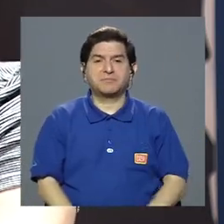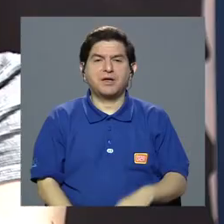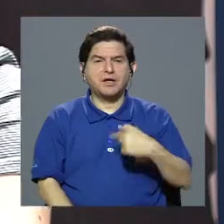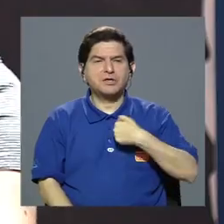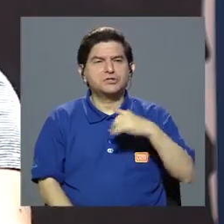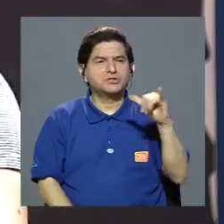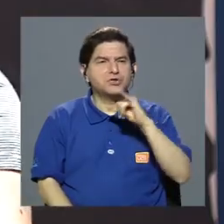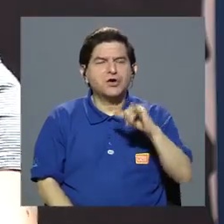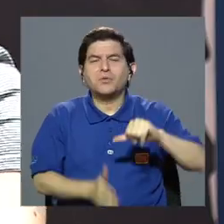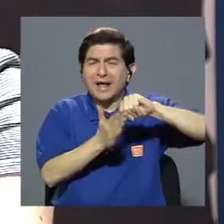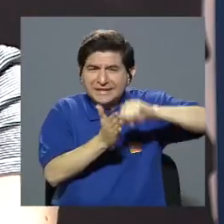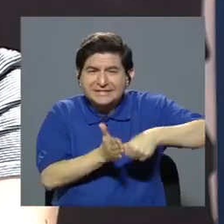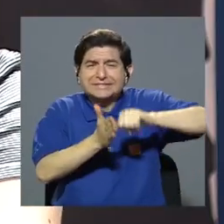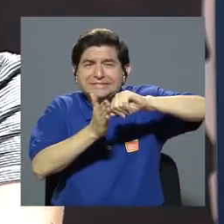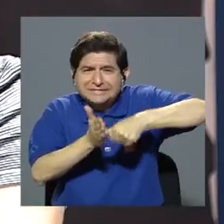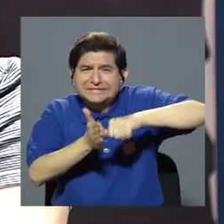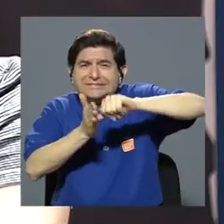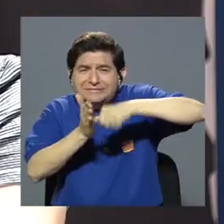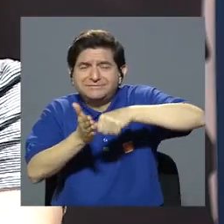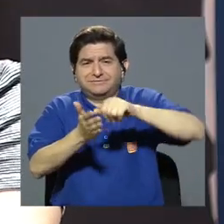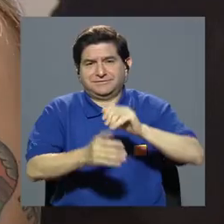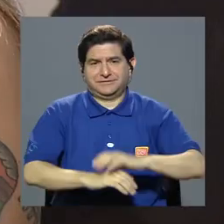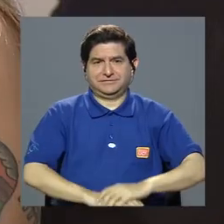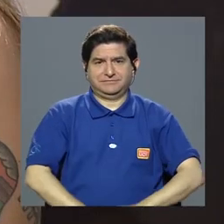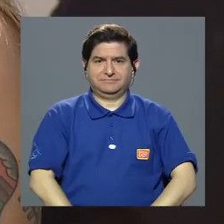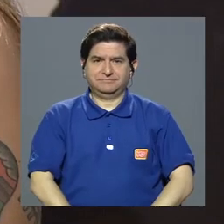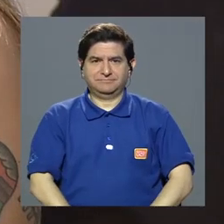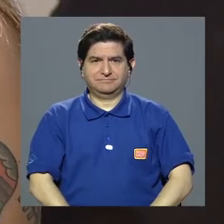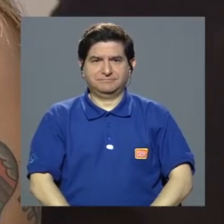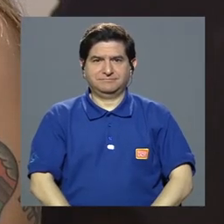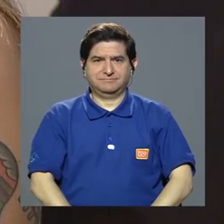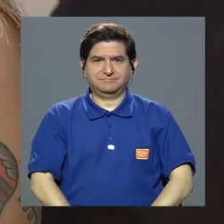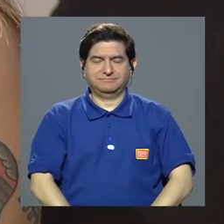yo creo que yo también como que él insiste un poco este